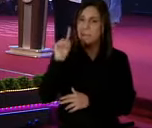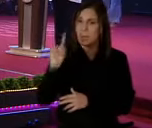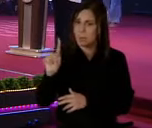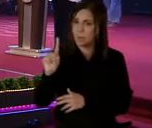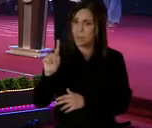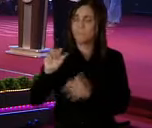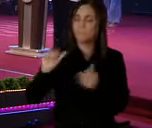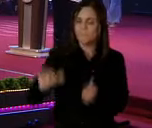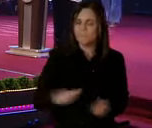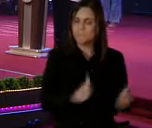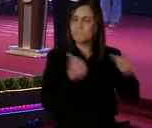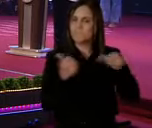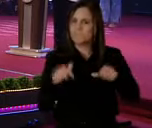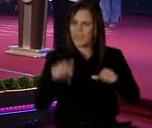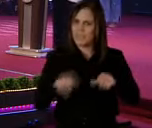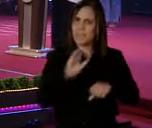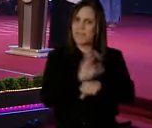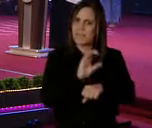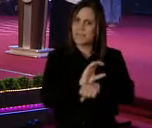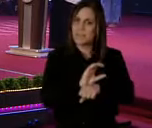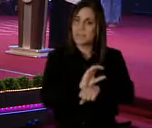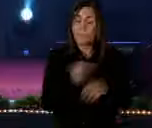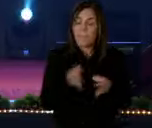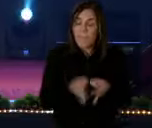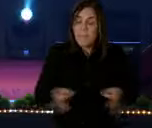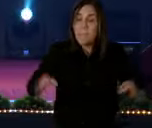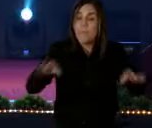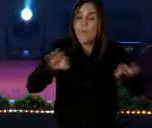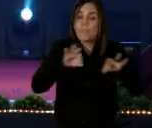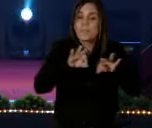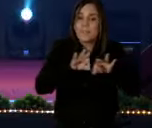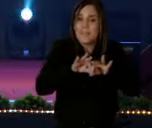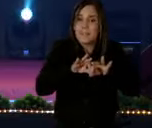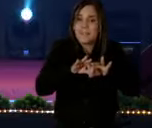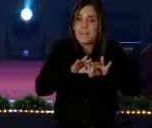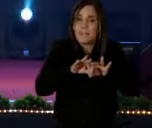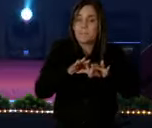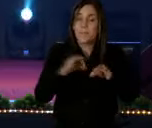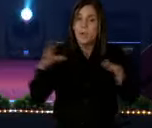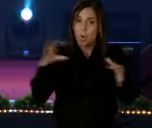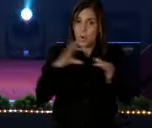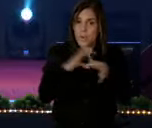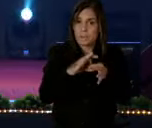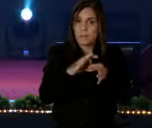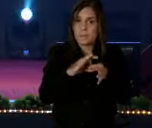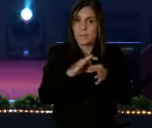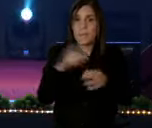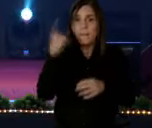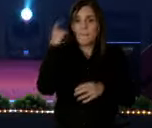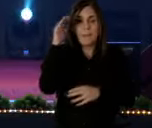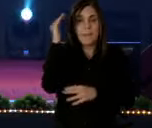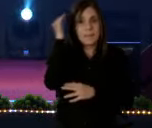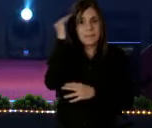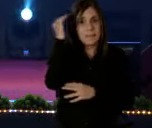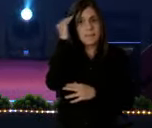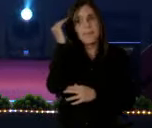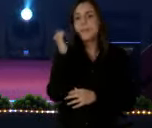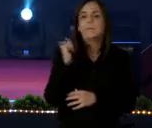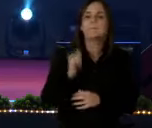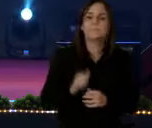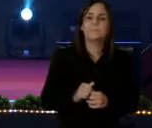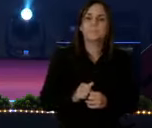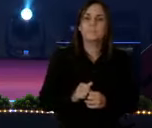Señor. Es importante que se conecte para que sepa que tiene que traer toalla, una muda de ropa extra y todas esas cosas que a veces la gente se le